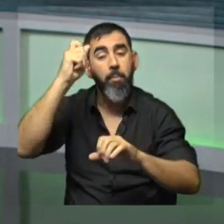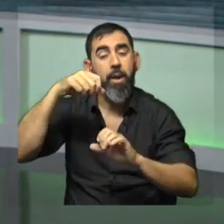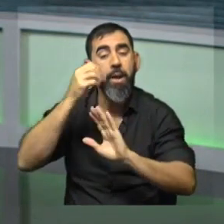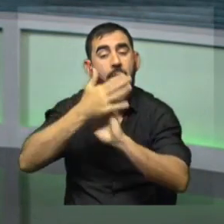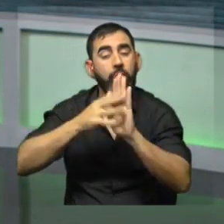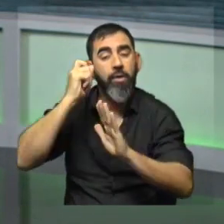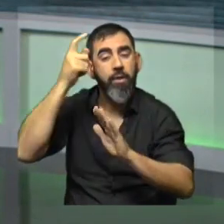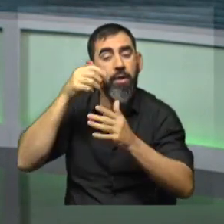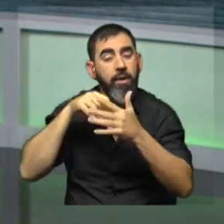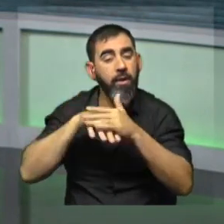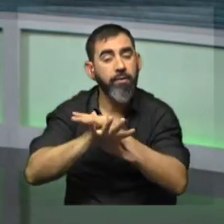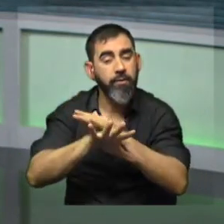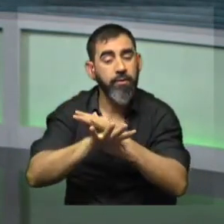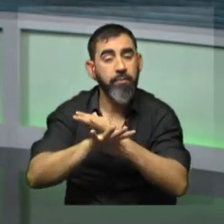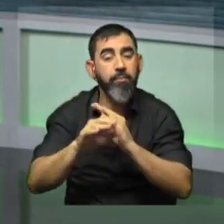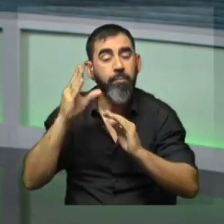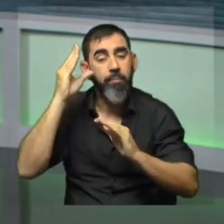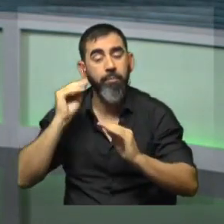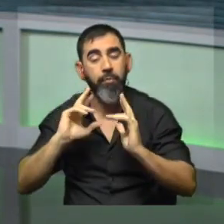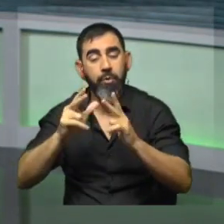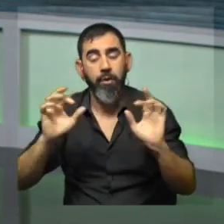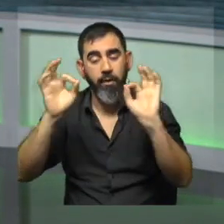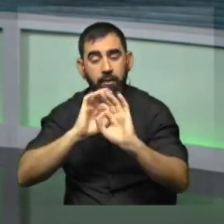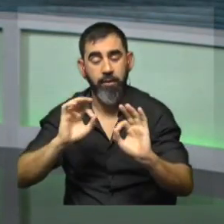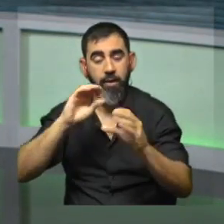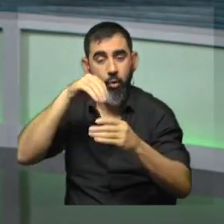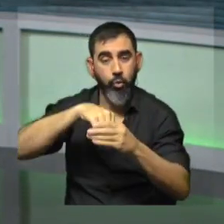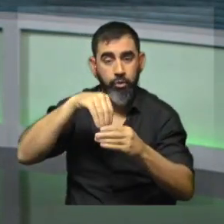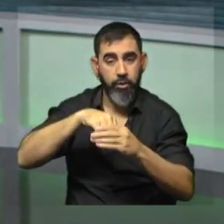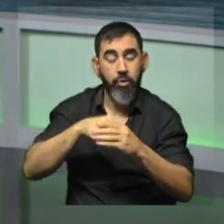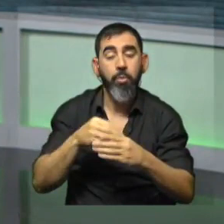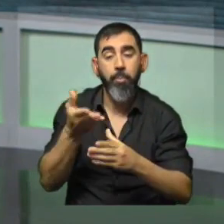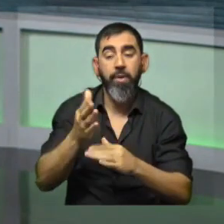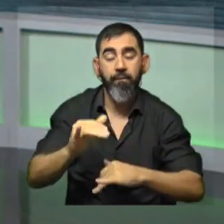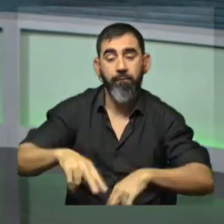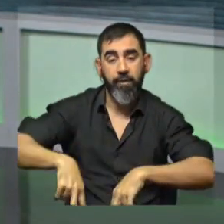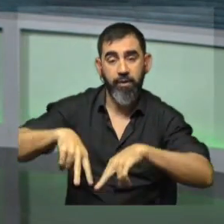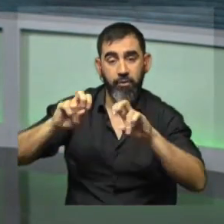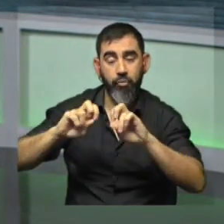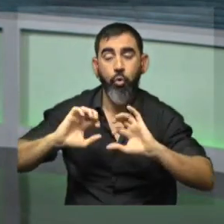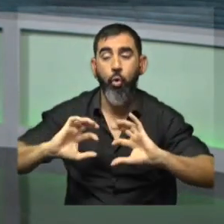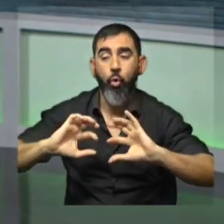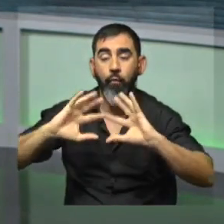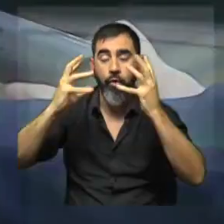de Inteligencia. Argimón prefirió no opinar sobre el contenido del plan y el pedido de investigar organizaciones violentas.